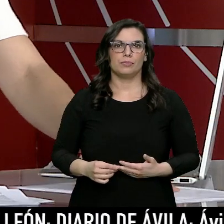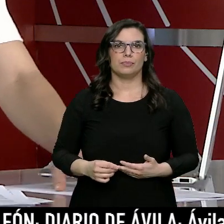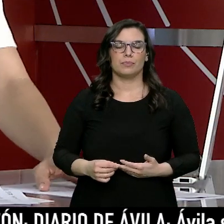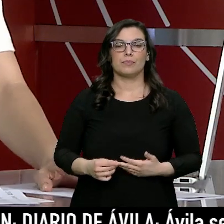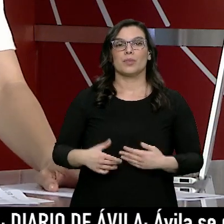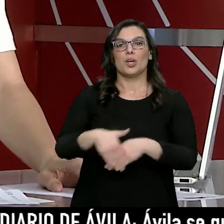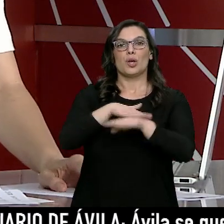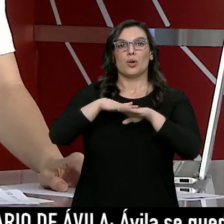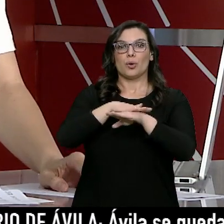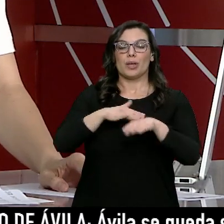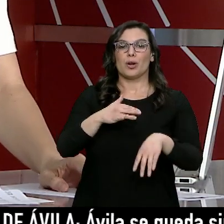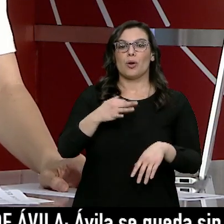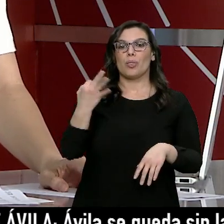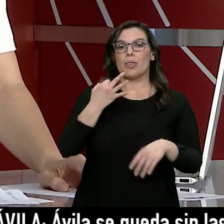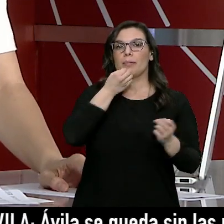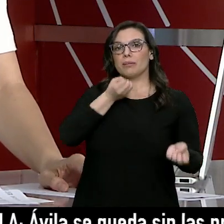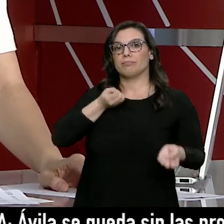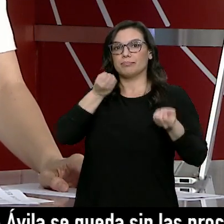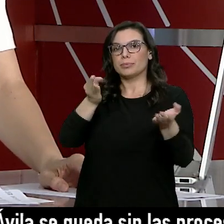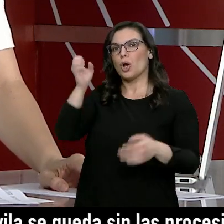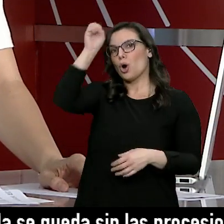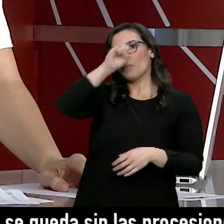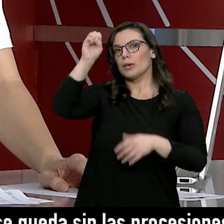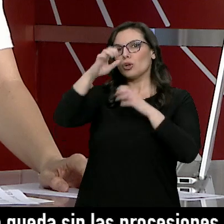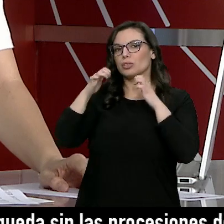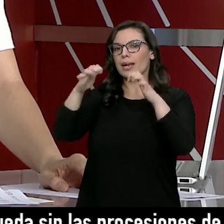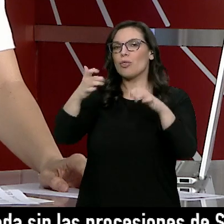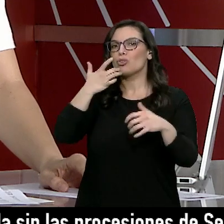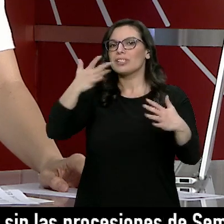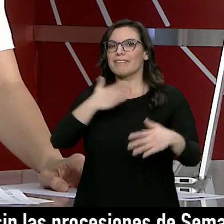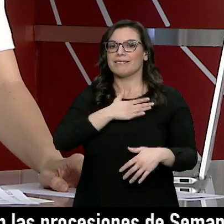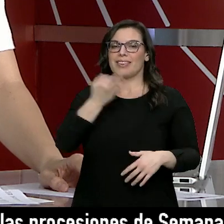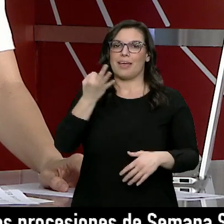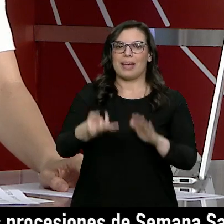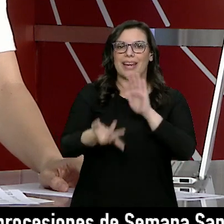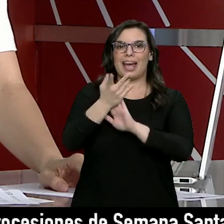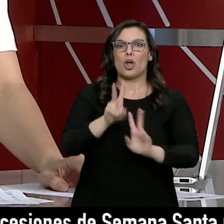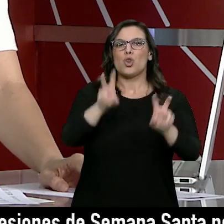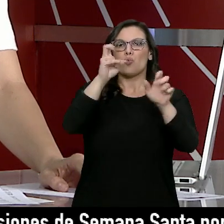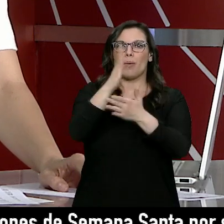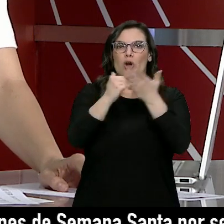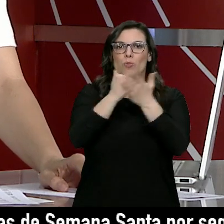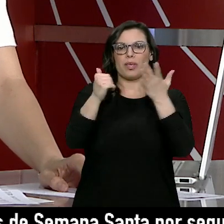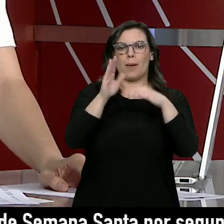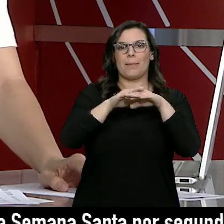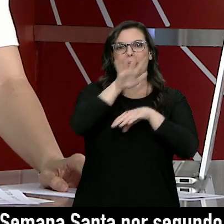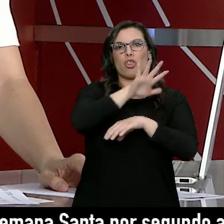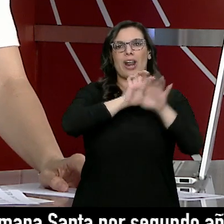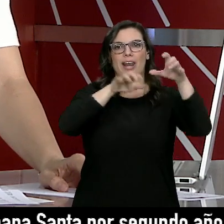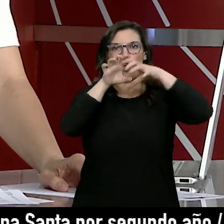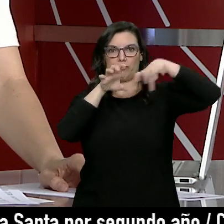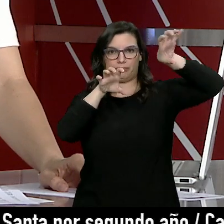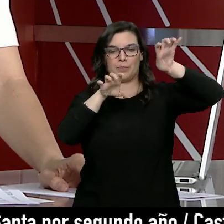El Gobierno tiene que dar su opinión en el Senado sobre si debe crearse una comunidad autónoma para la región leonesa. La